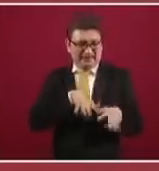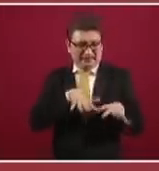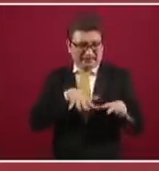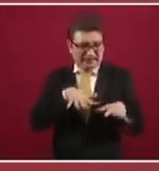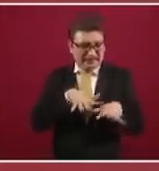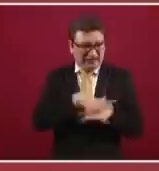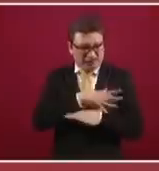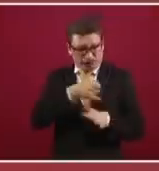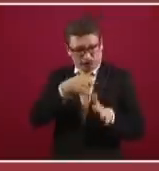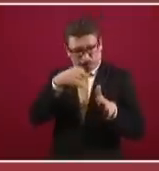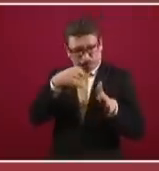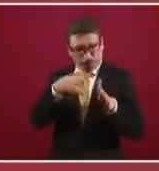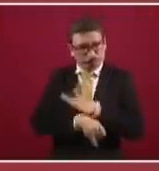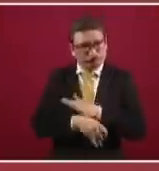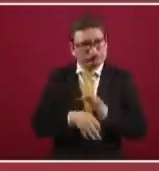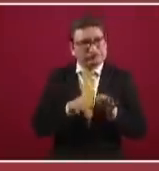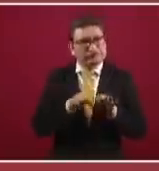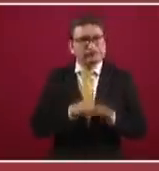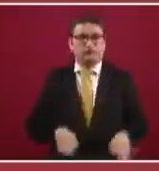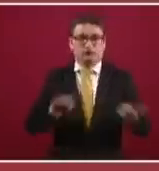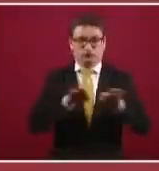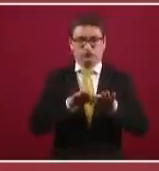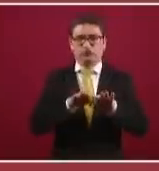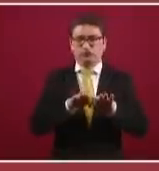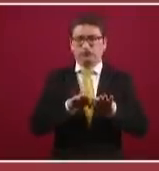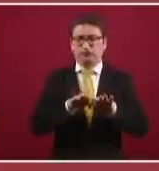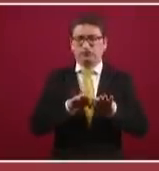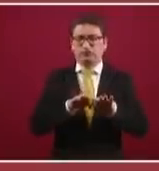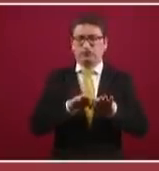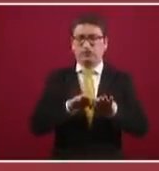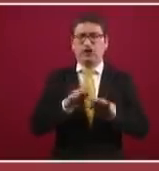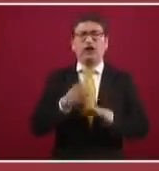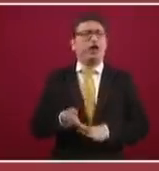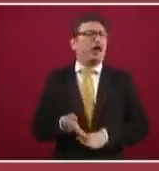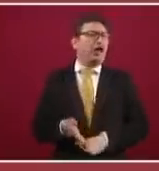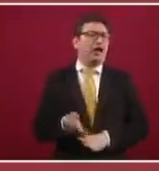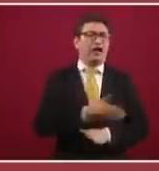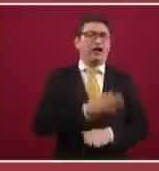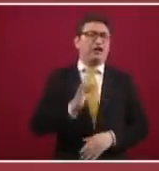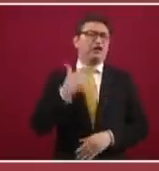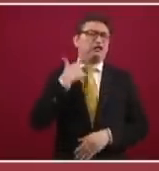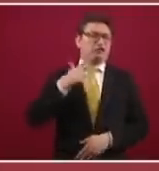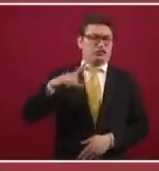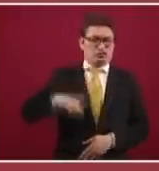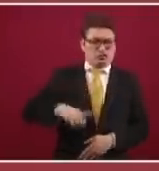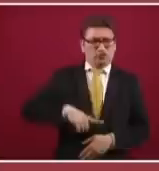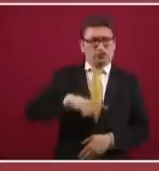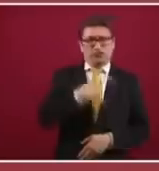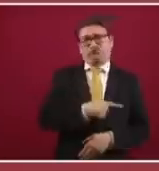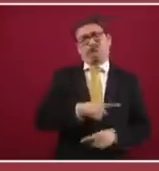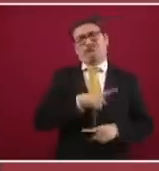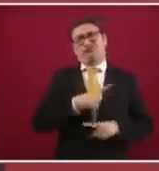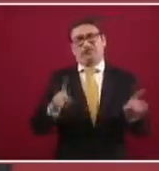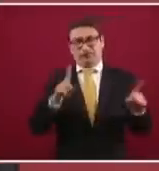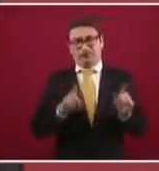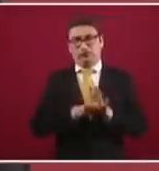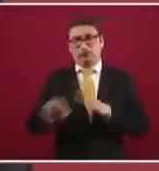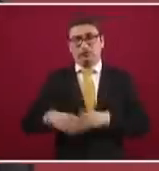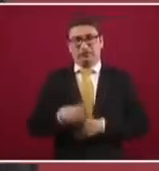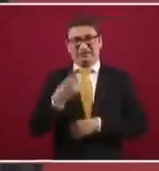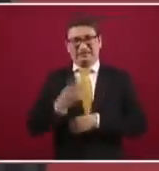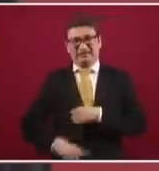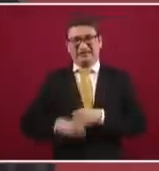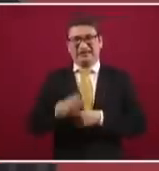muy contrario a lo que se aprobaba en el periodo neoliberal. Por ejemplo, delito grave,